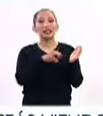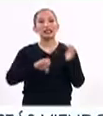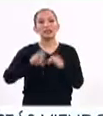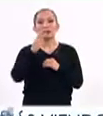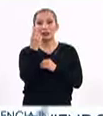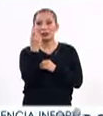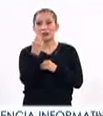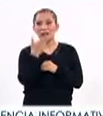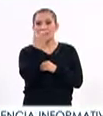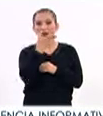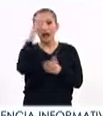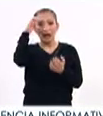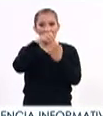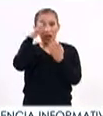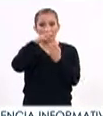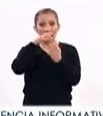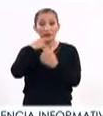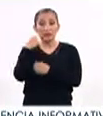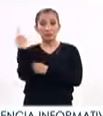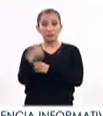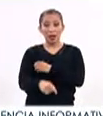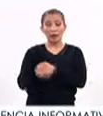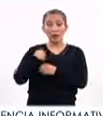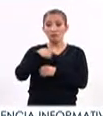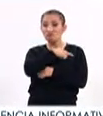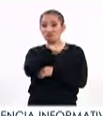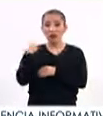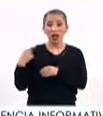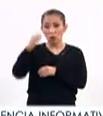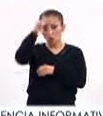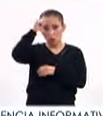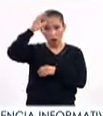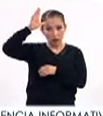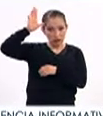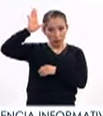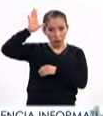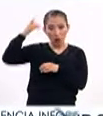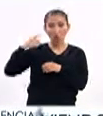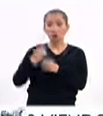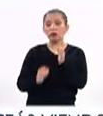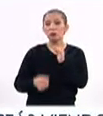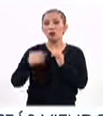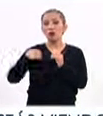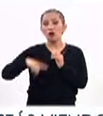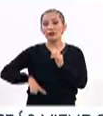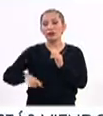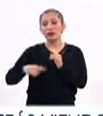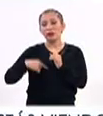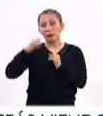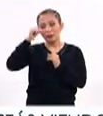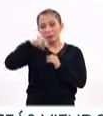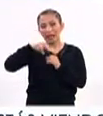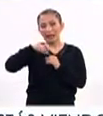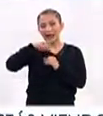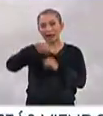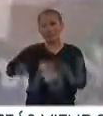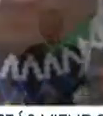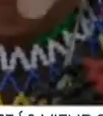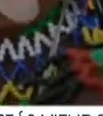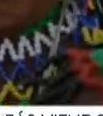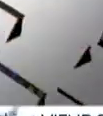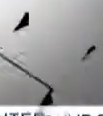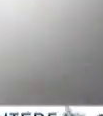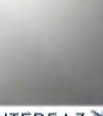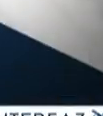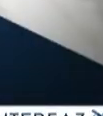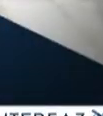En 1525, Hernán Cortés ordena ejecutar a Cuauhtémoc, último gobernante mexica.